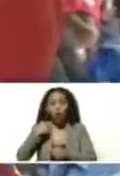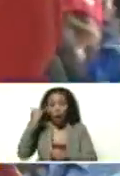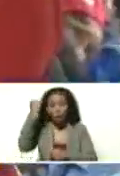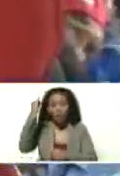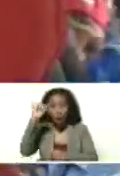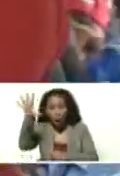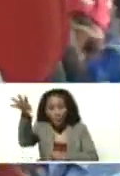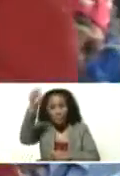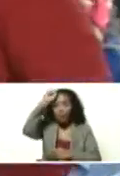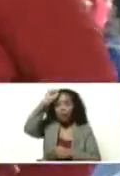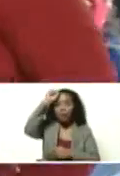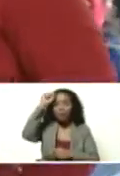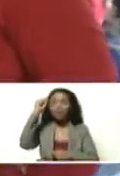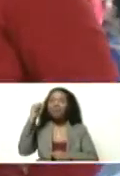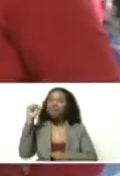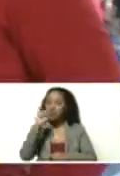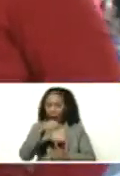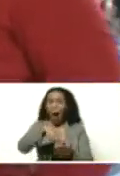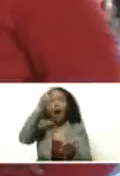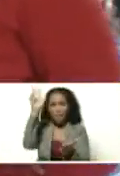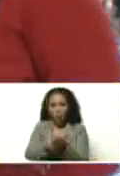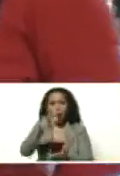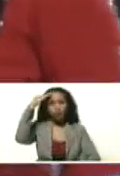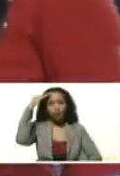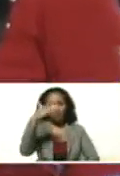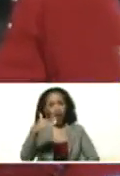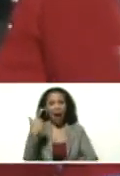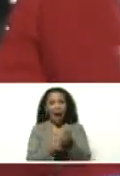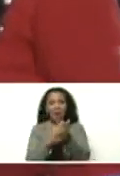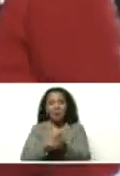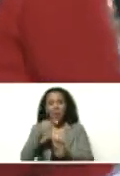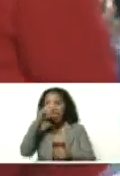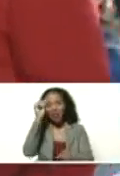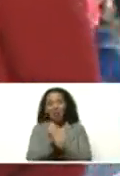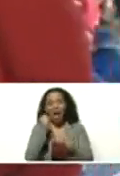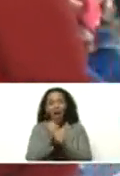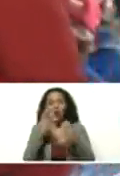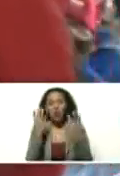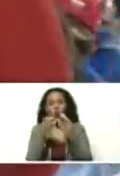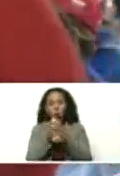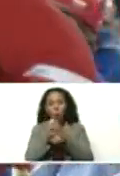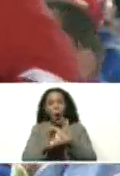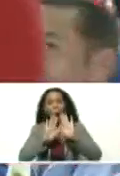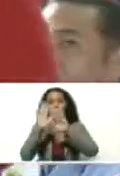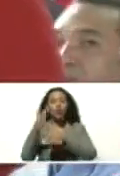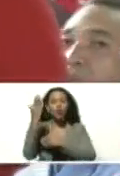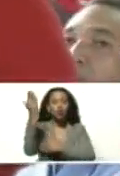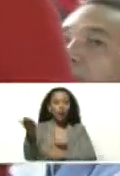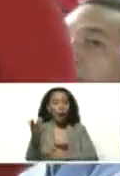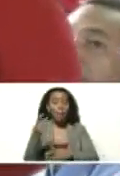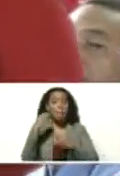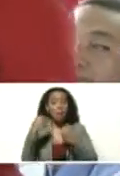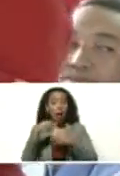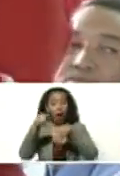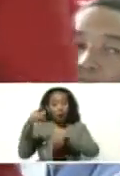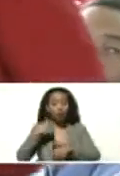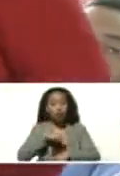parece? ¿Cómo no? Aprobado, comandante, por sus hermanos de clase y la clase obrera que lo respalda. Y para eso estamos